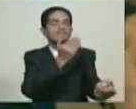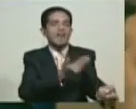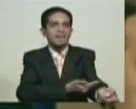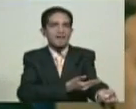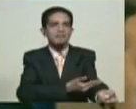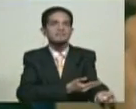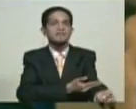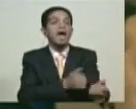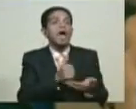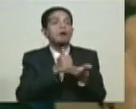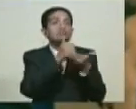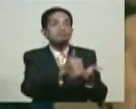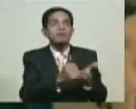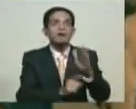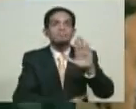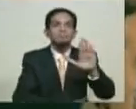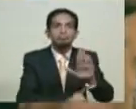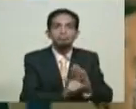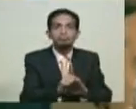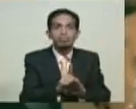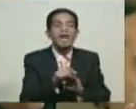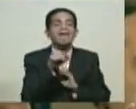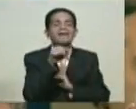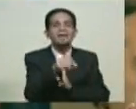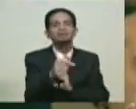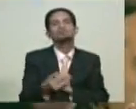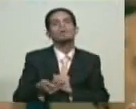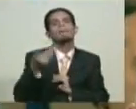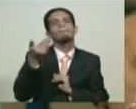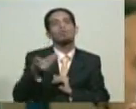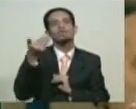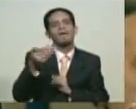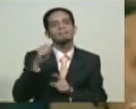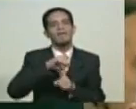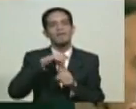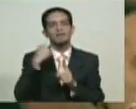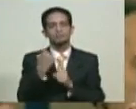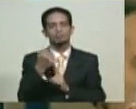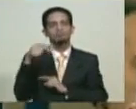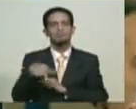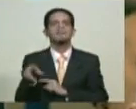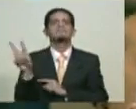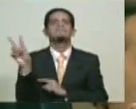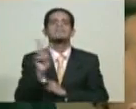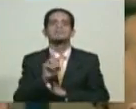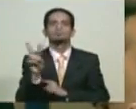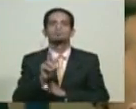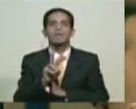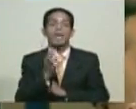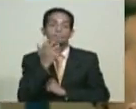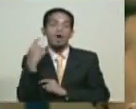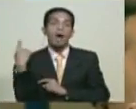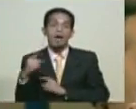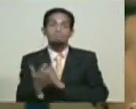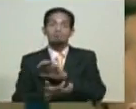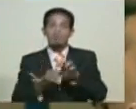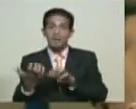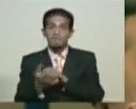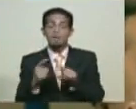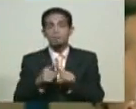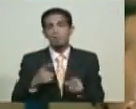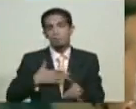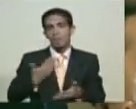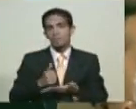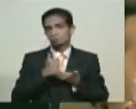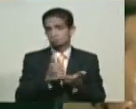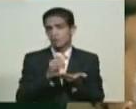es una medida económica importante en el contexto de un país en desarrollo que tiene problemas, pero que son problemas solucionables,